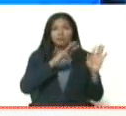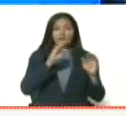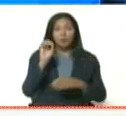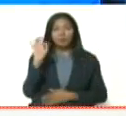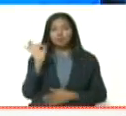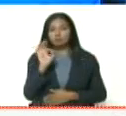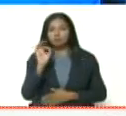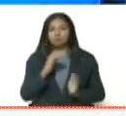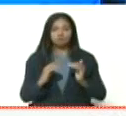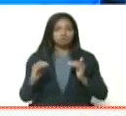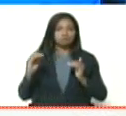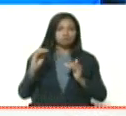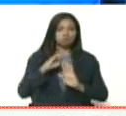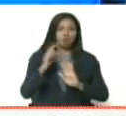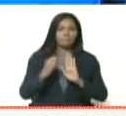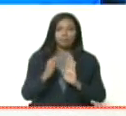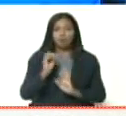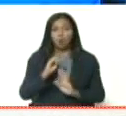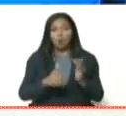90% o más.